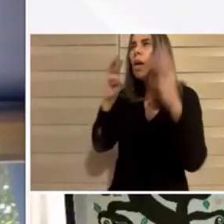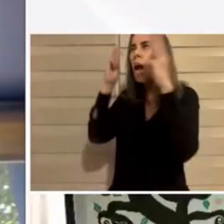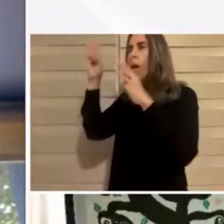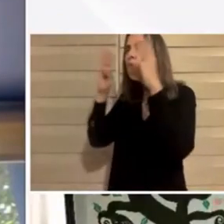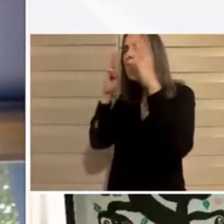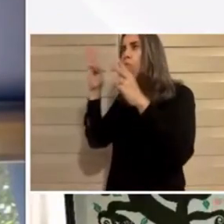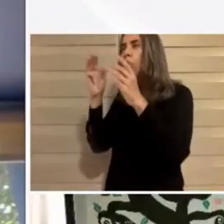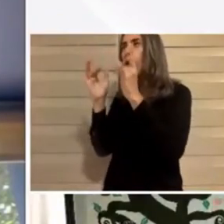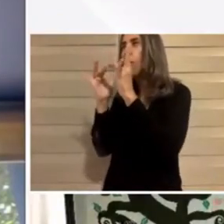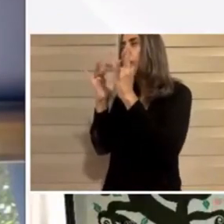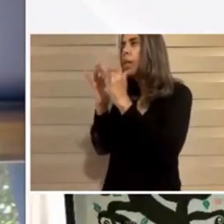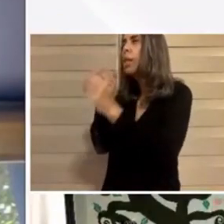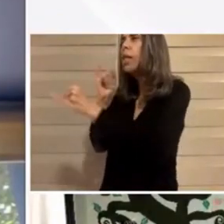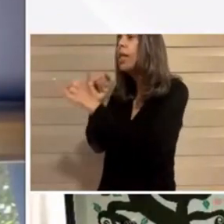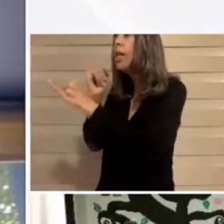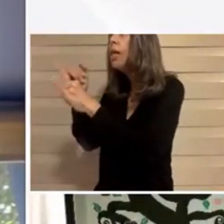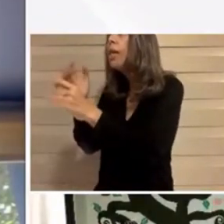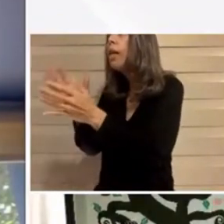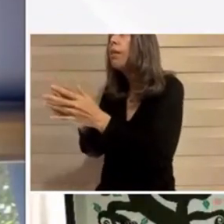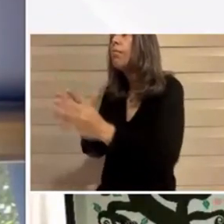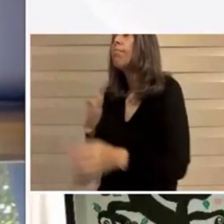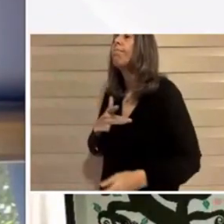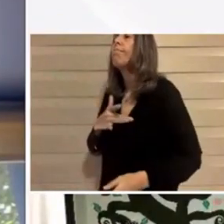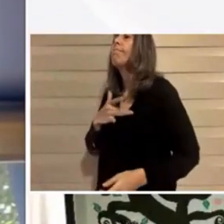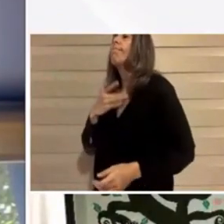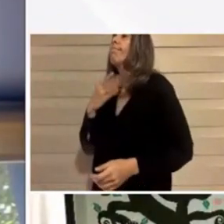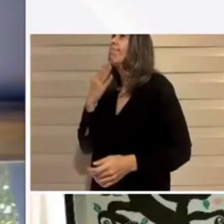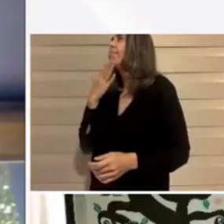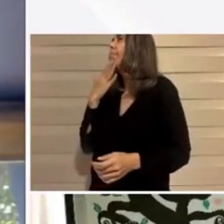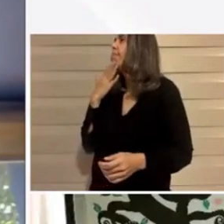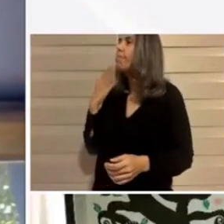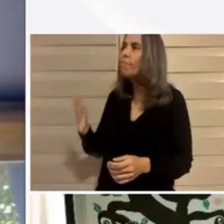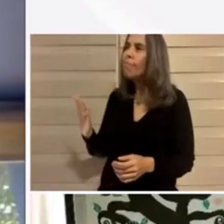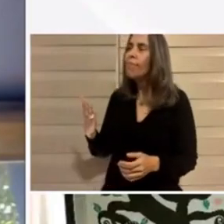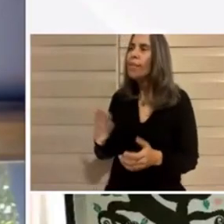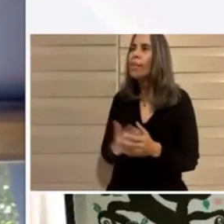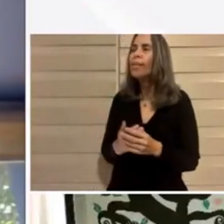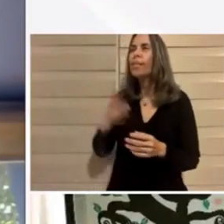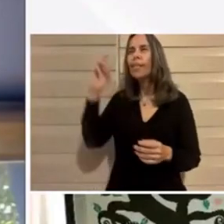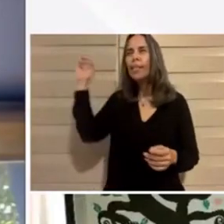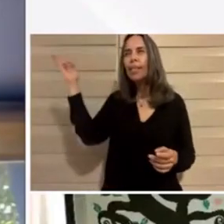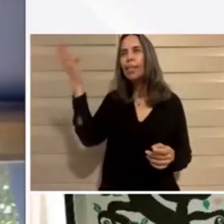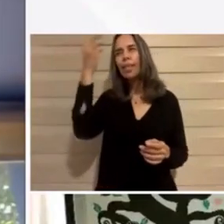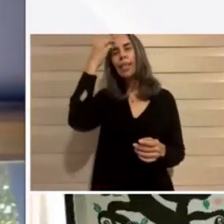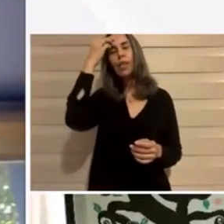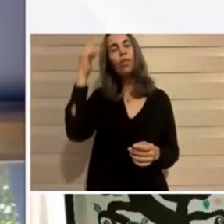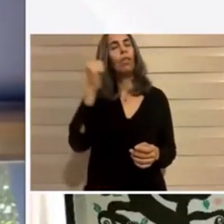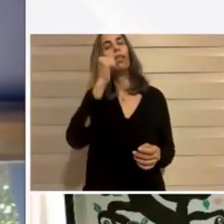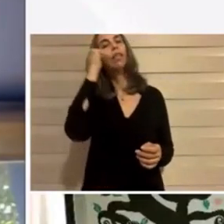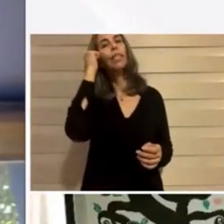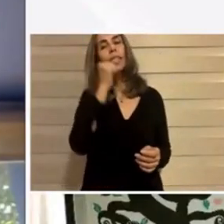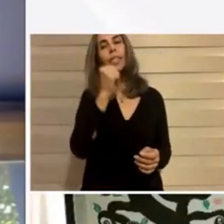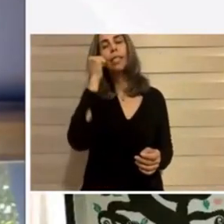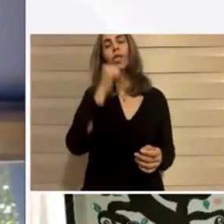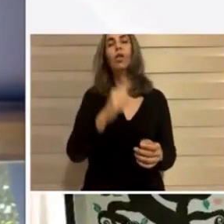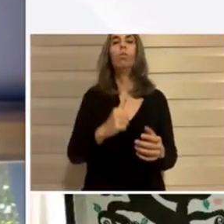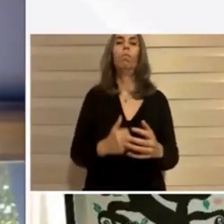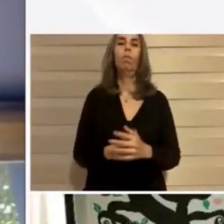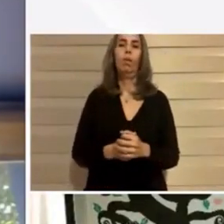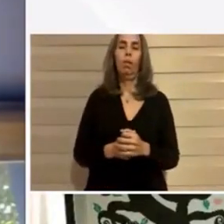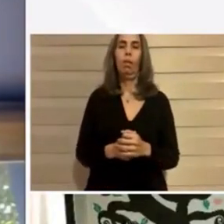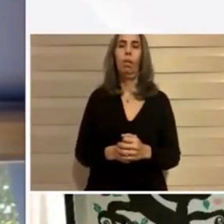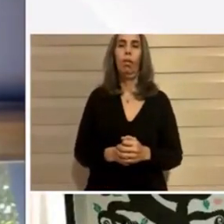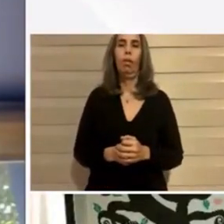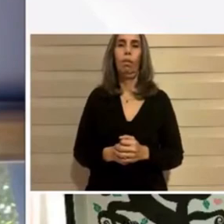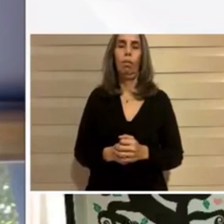más. Y lo que yo puedo ofrecer desde Papalote en Casa, donde me dirijo a un público más joven, porque los